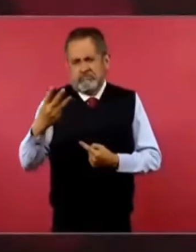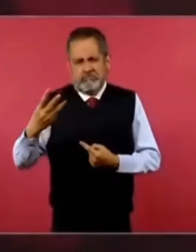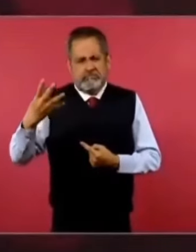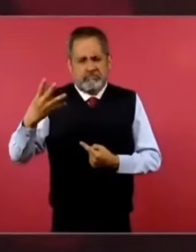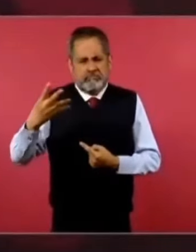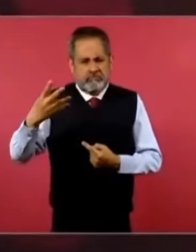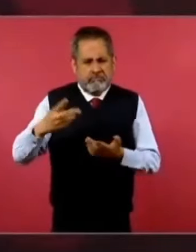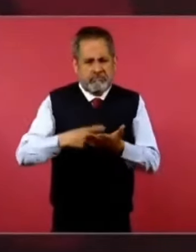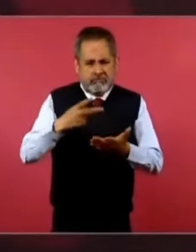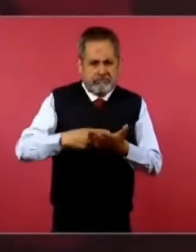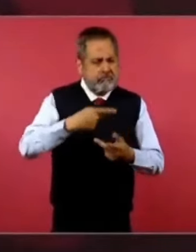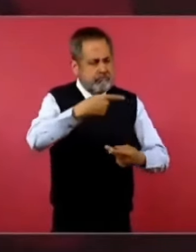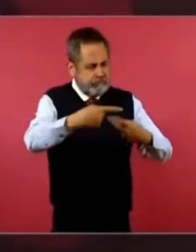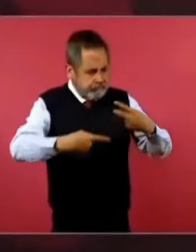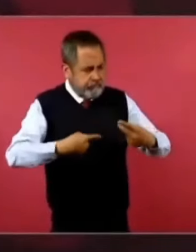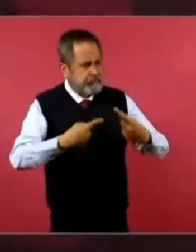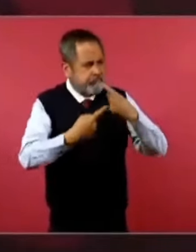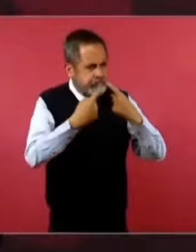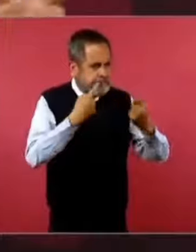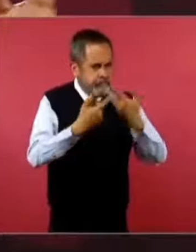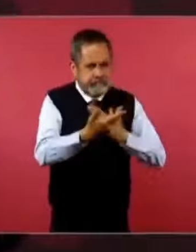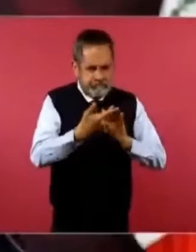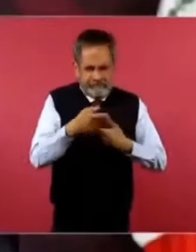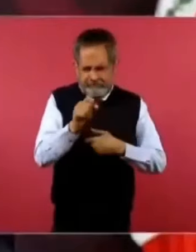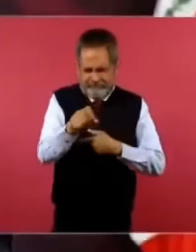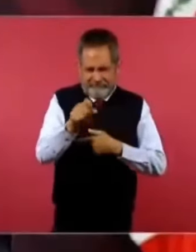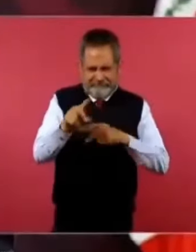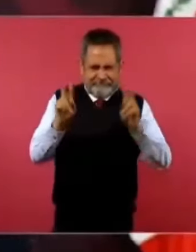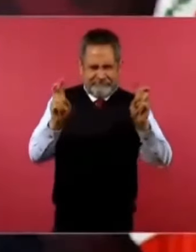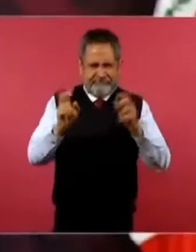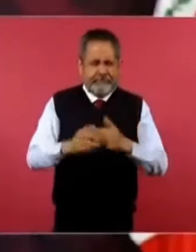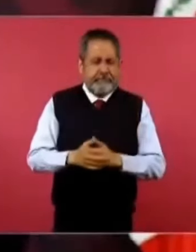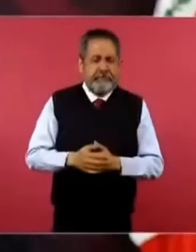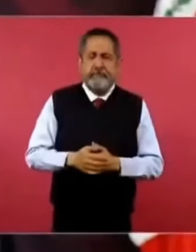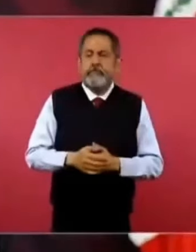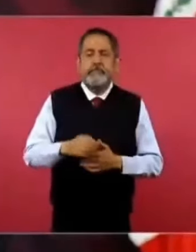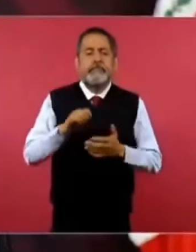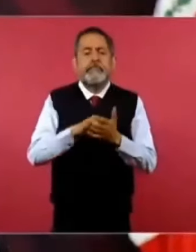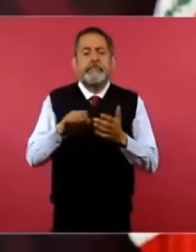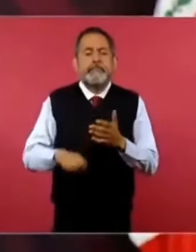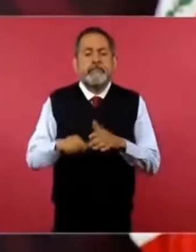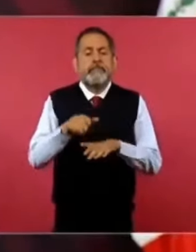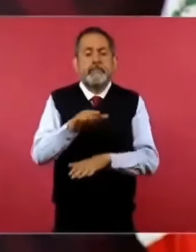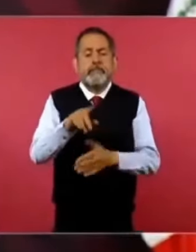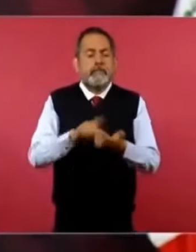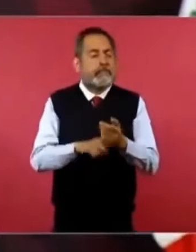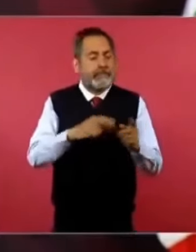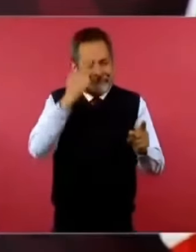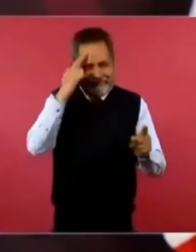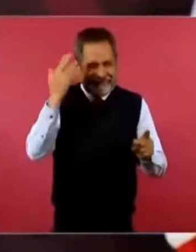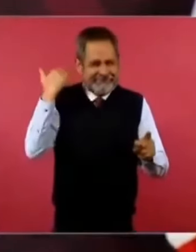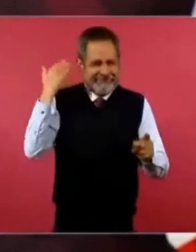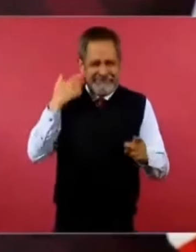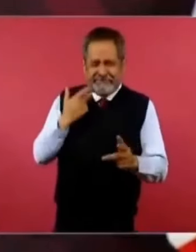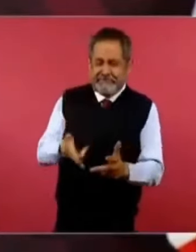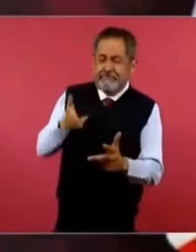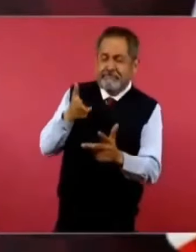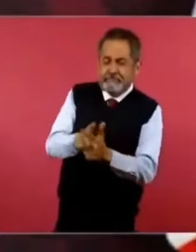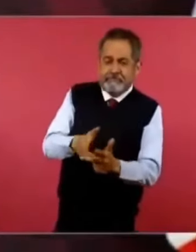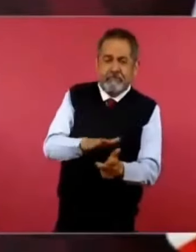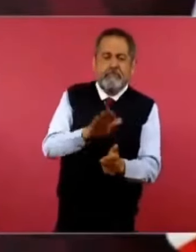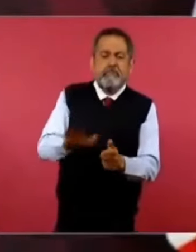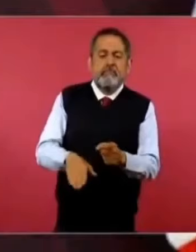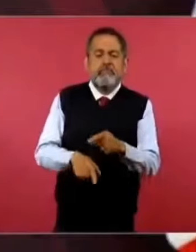cuatro veces sobre estos temas por ejemplo cuando Asesinan eh